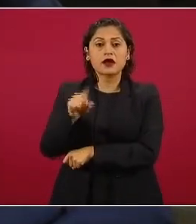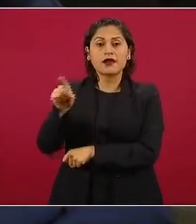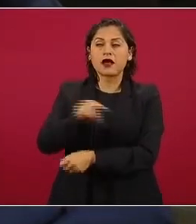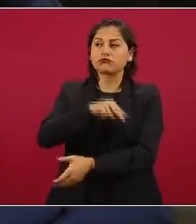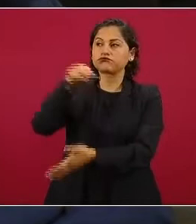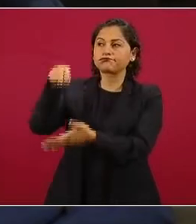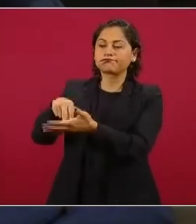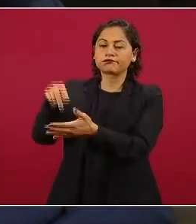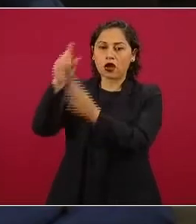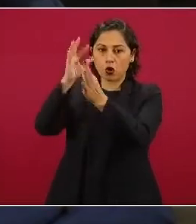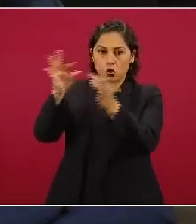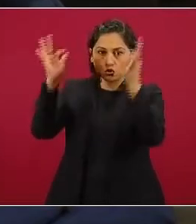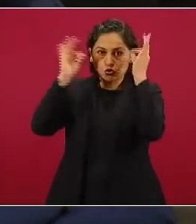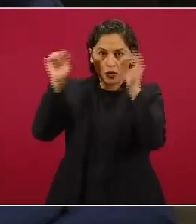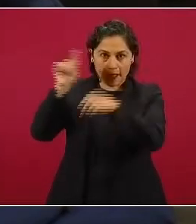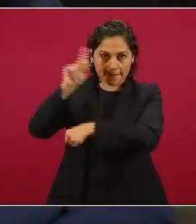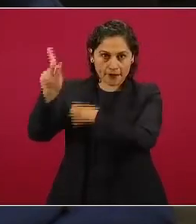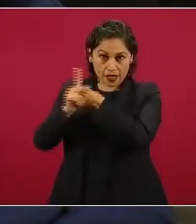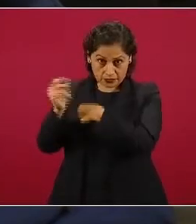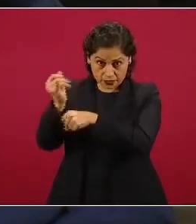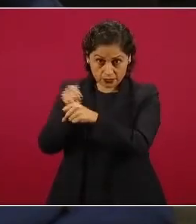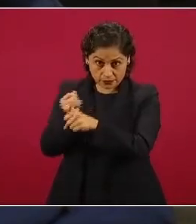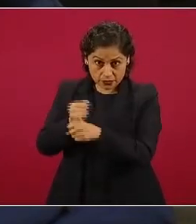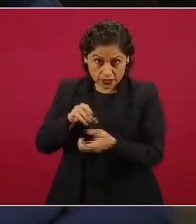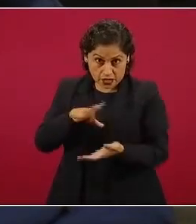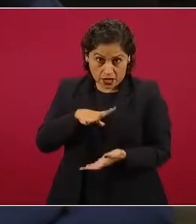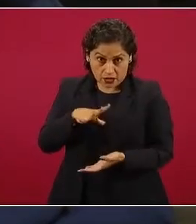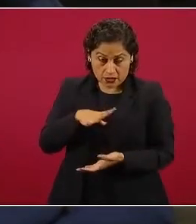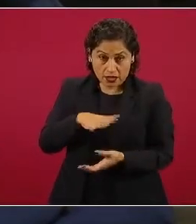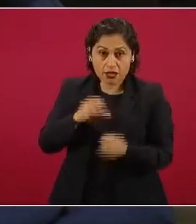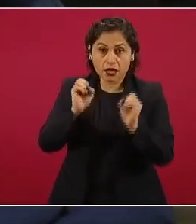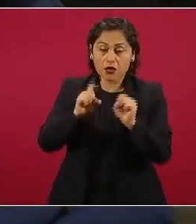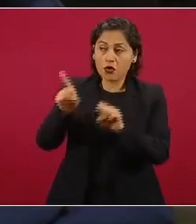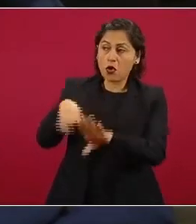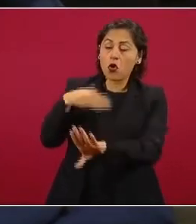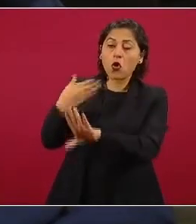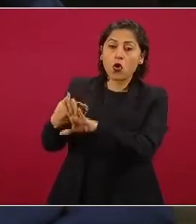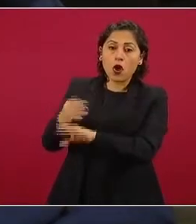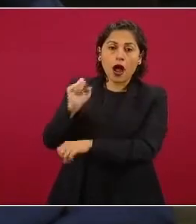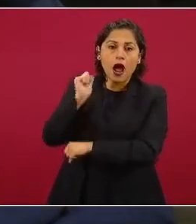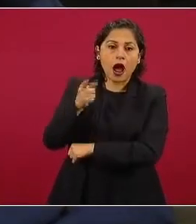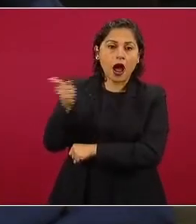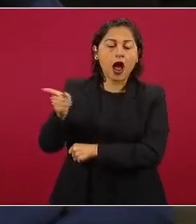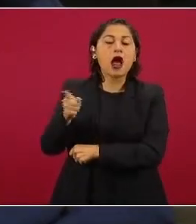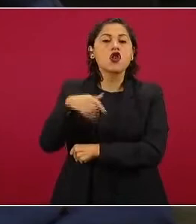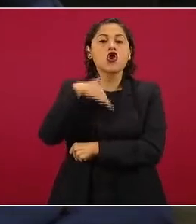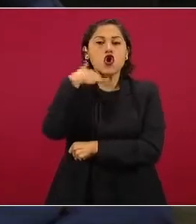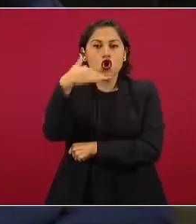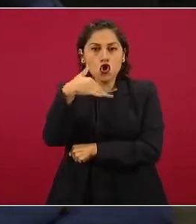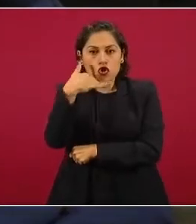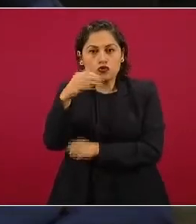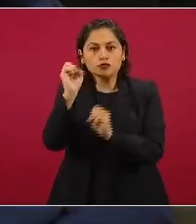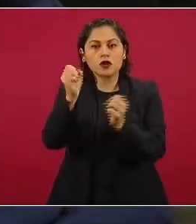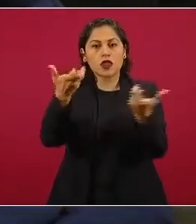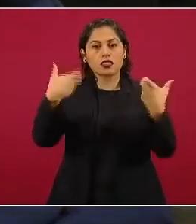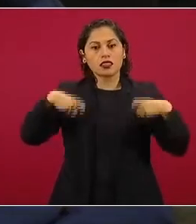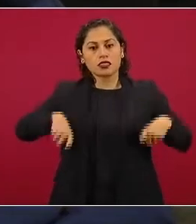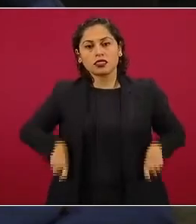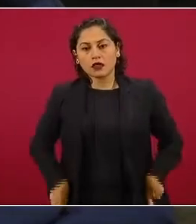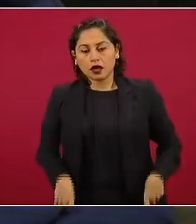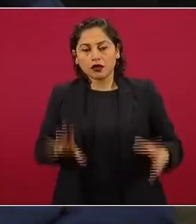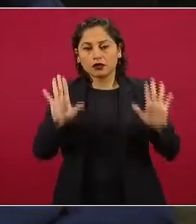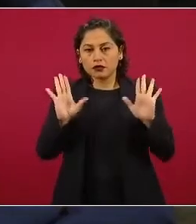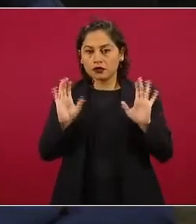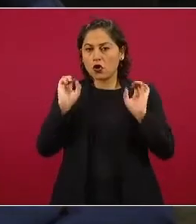consulado, y saber si hay investigaciones en contra de Herrera por posibles actos de corrupción y desvío de recursos, o si